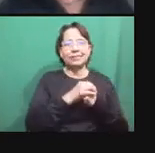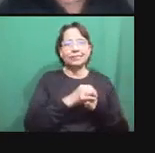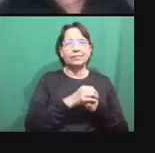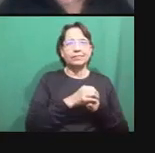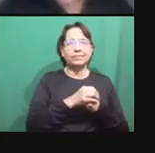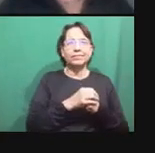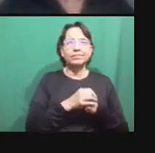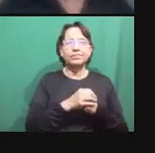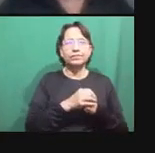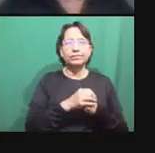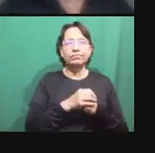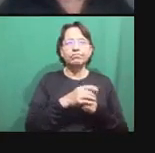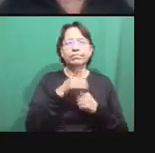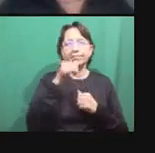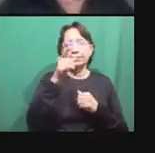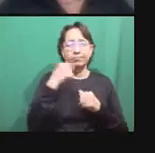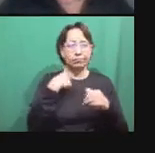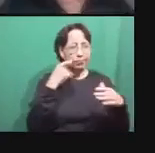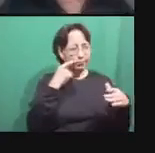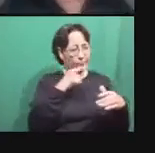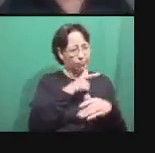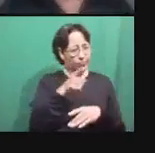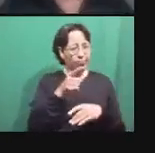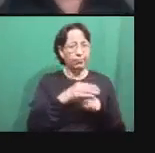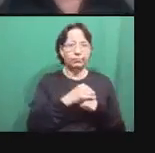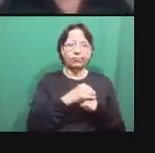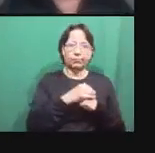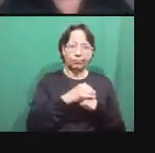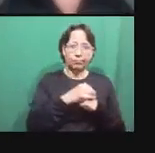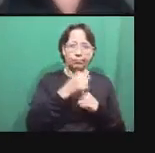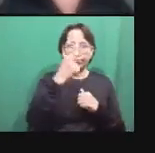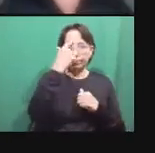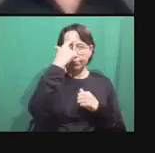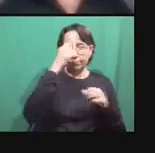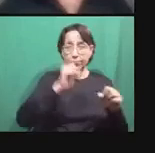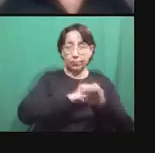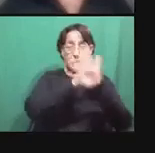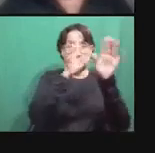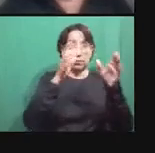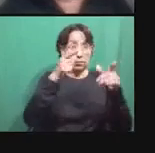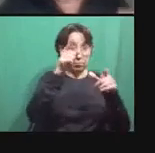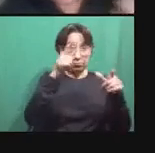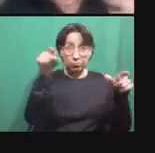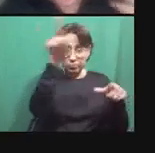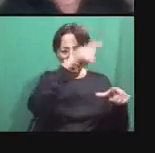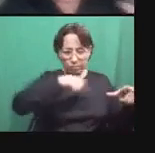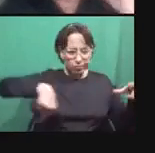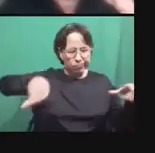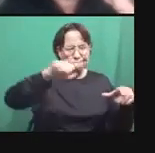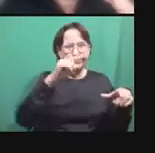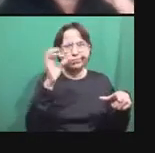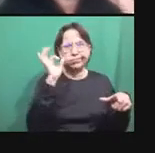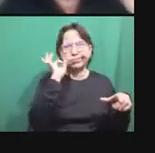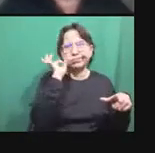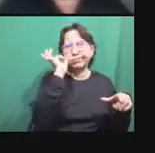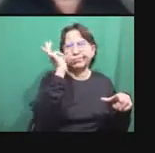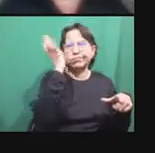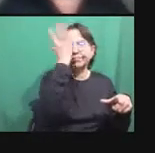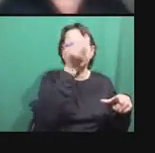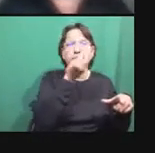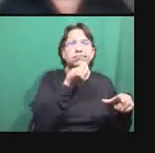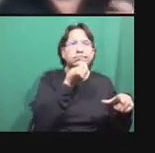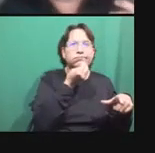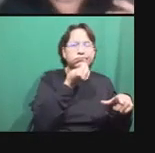donde queda muy claro que en un edificio tan maravilloso, de una belleza tan